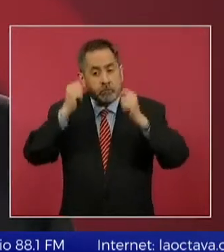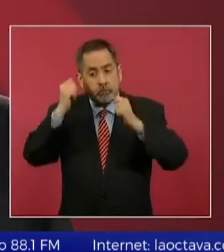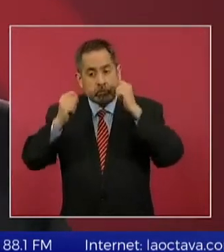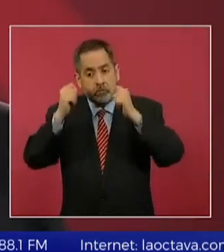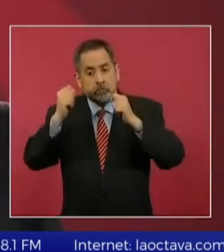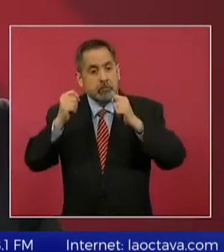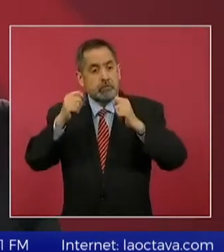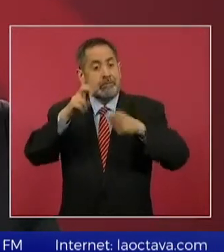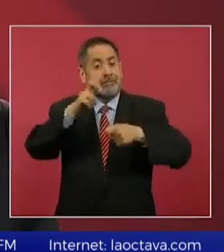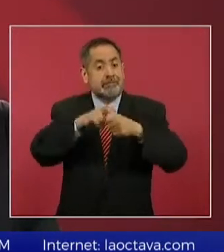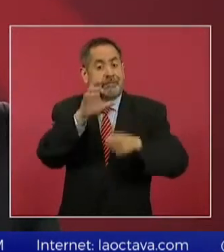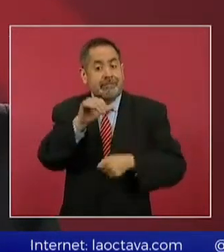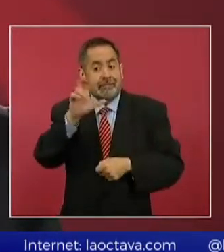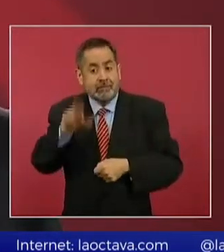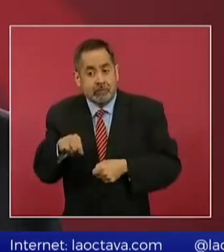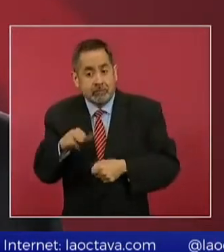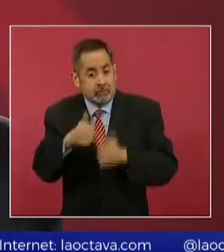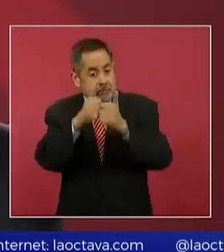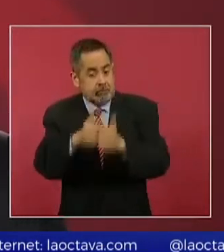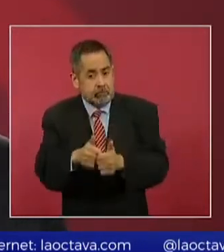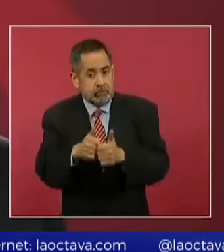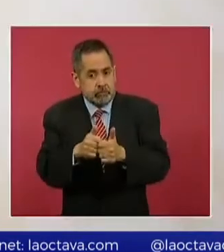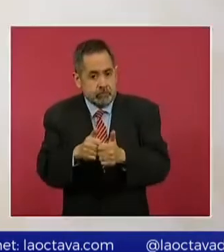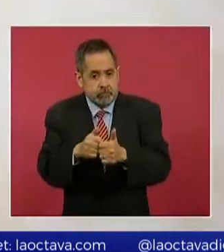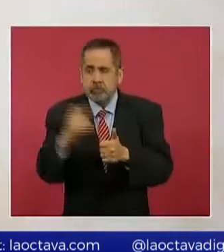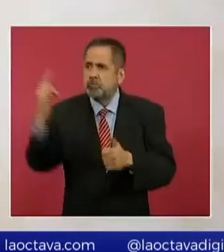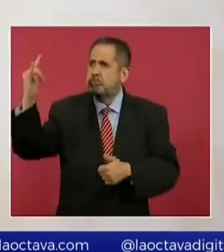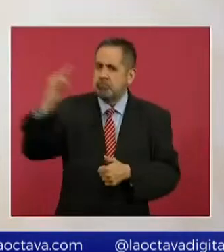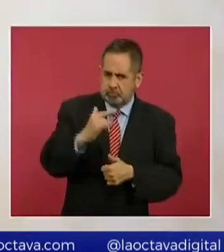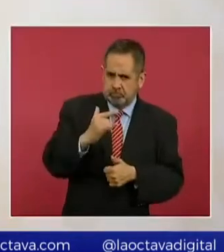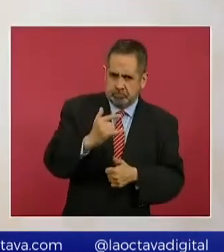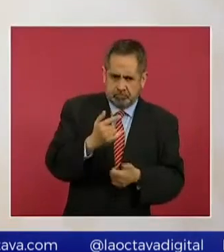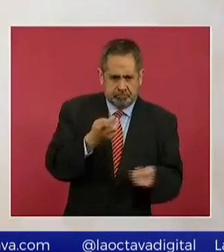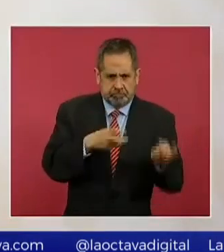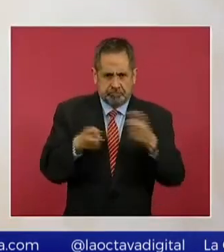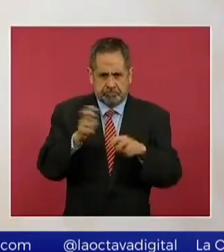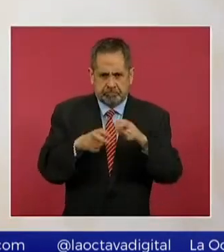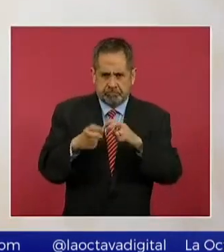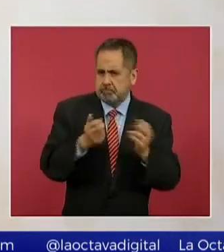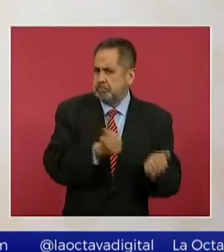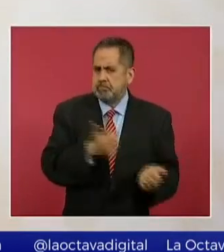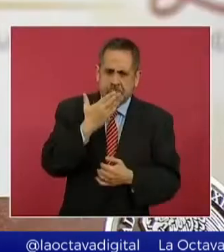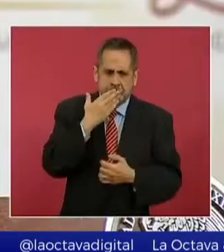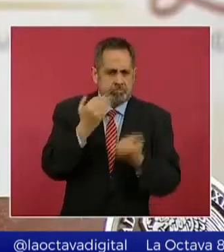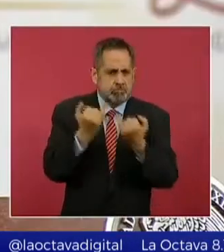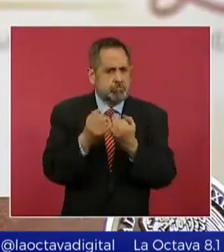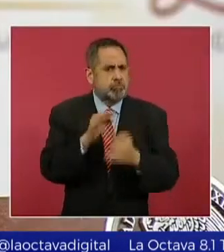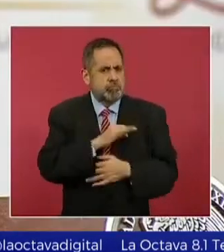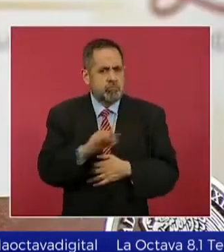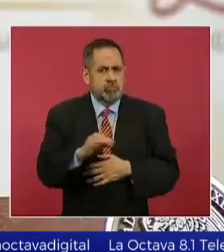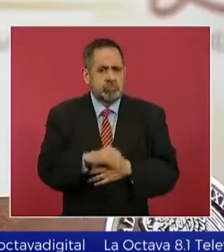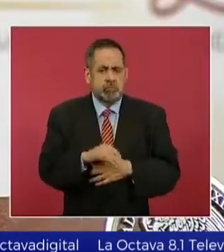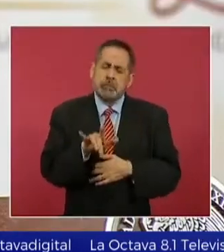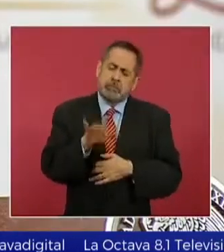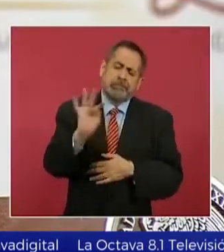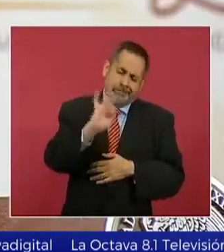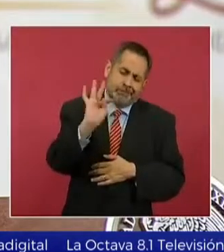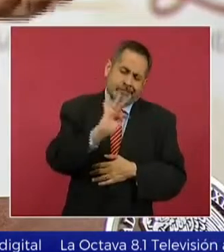en Cancún y los están recogiendo. Y sí tienen que hacer un